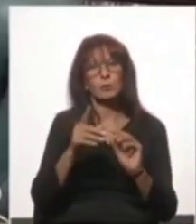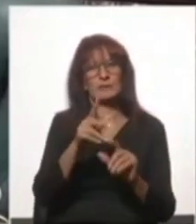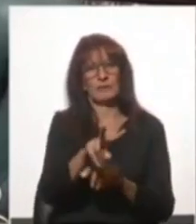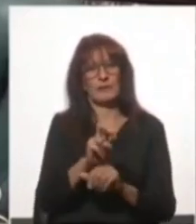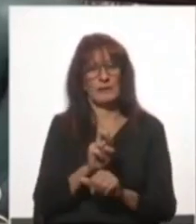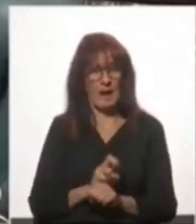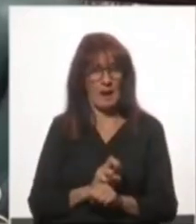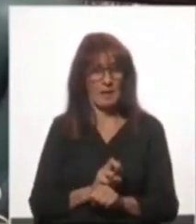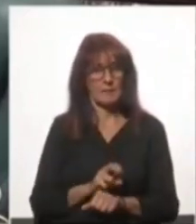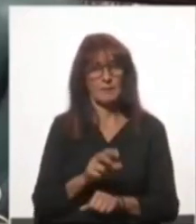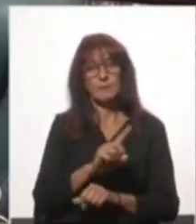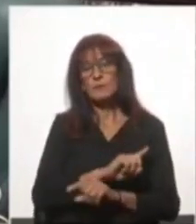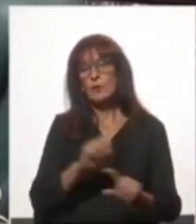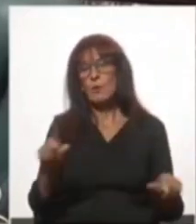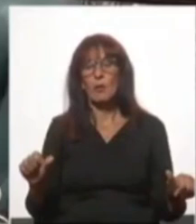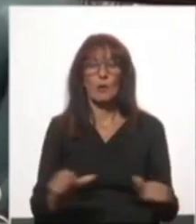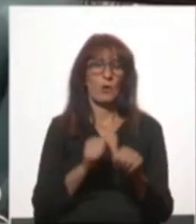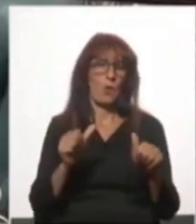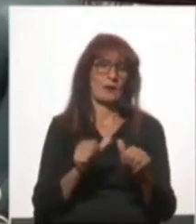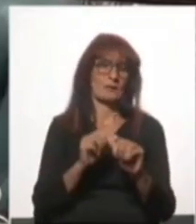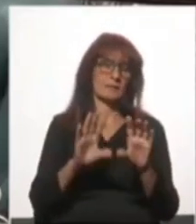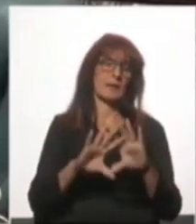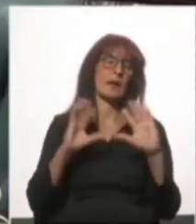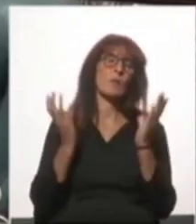hace ningún país en el mundo.